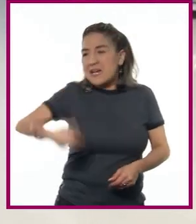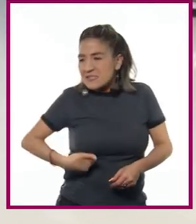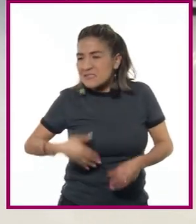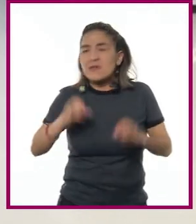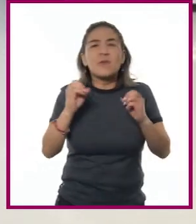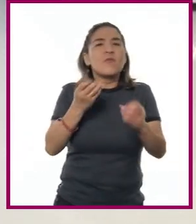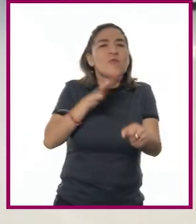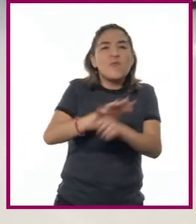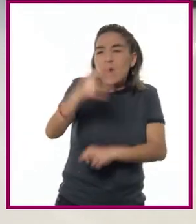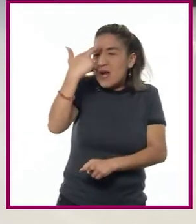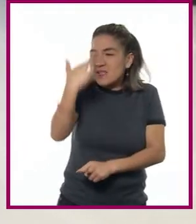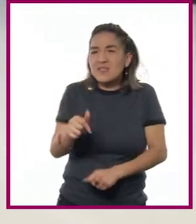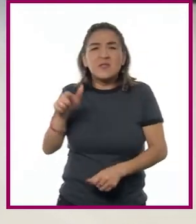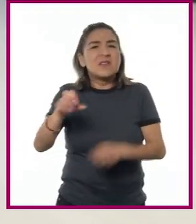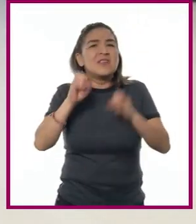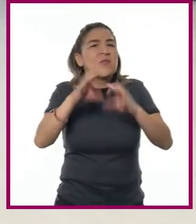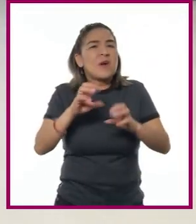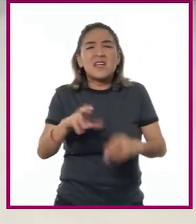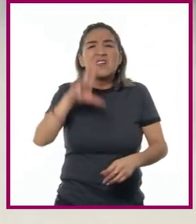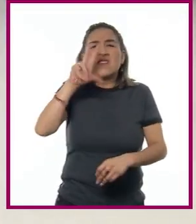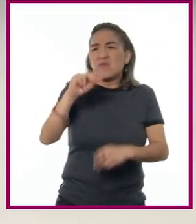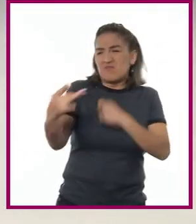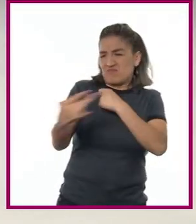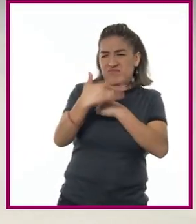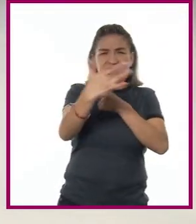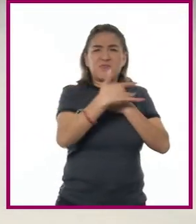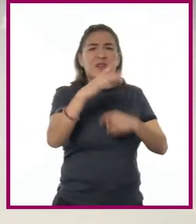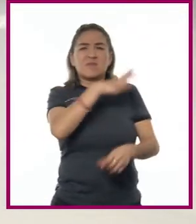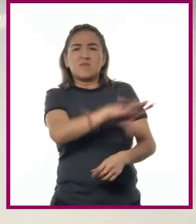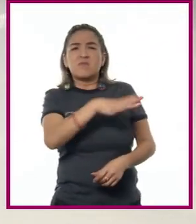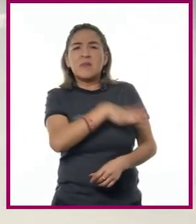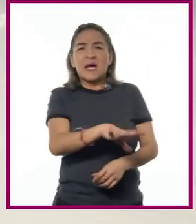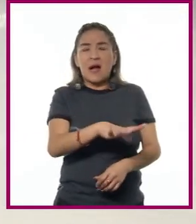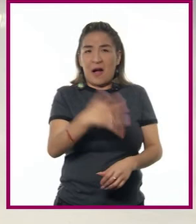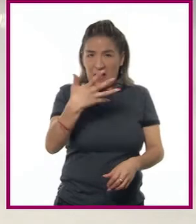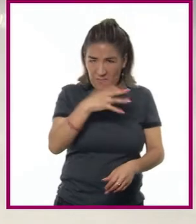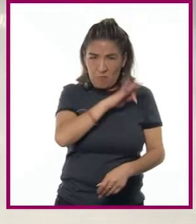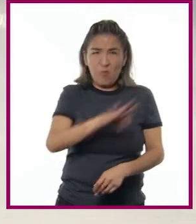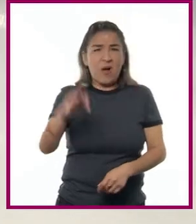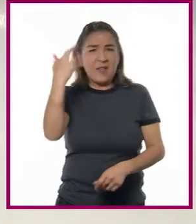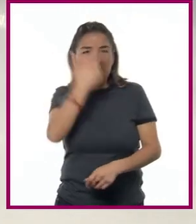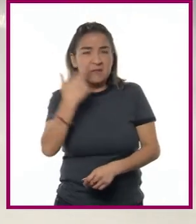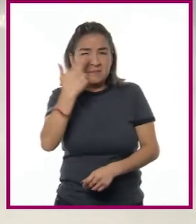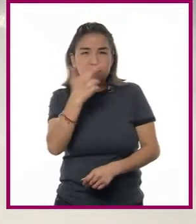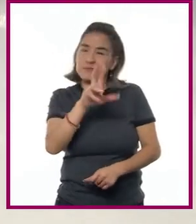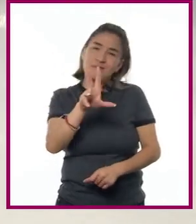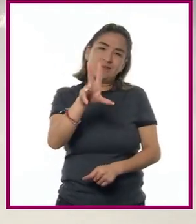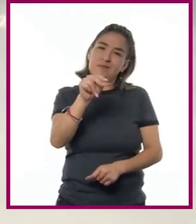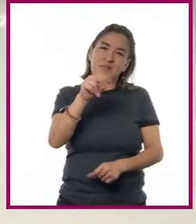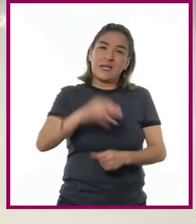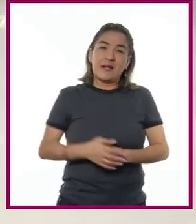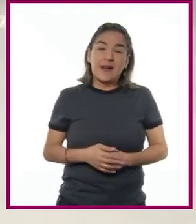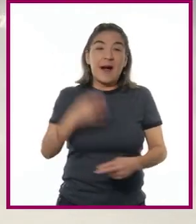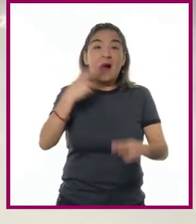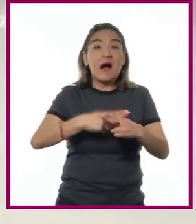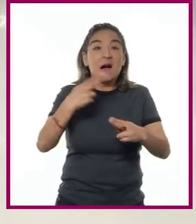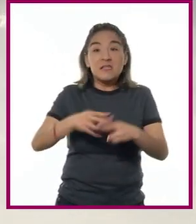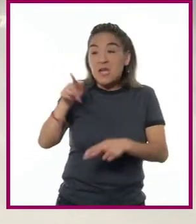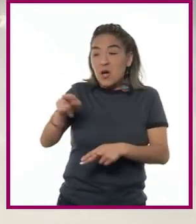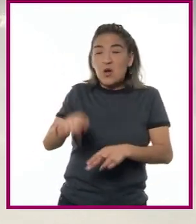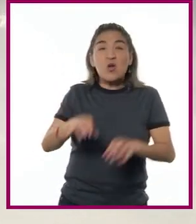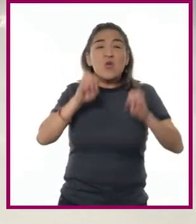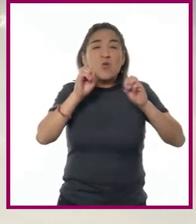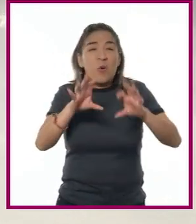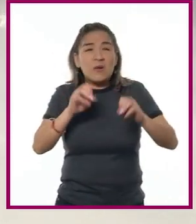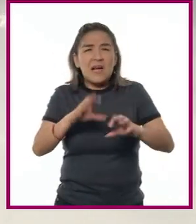malestar, y no se deja tocar. ¿Se puede hacer un diagnóstico? No, hasta que logre calmar su dolor